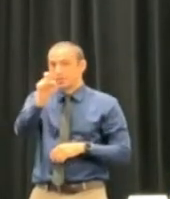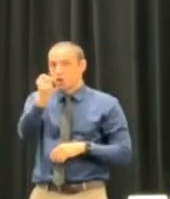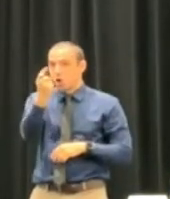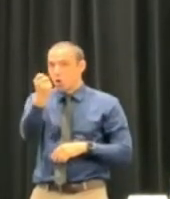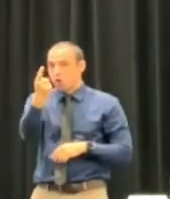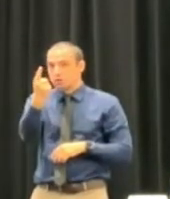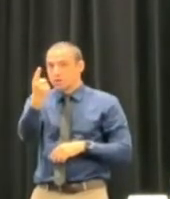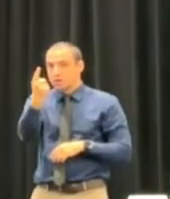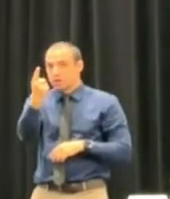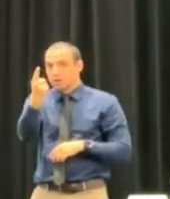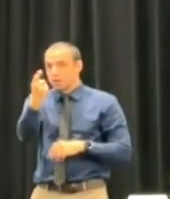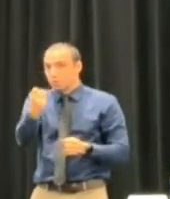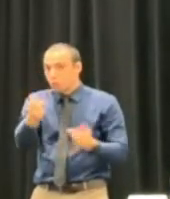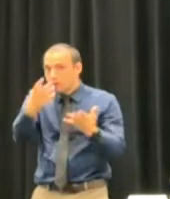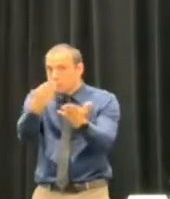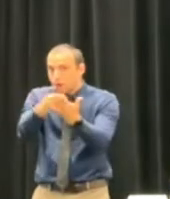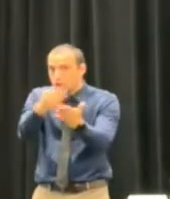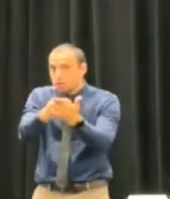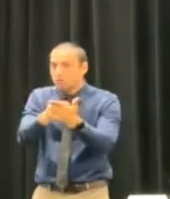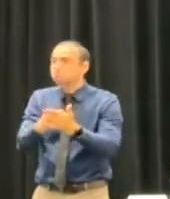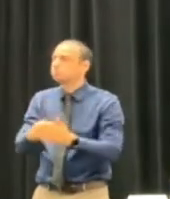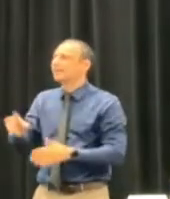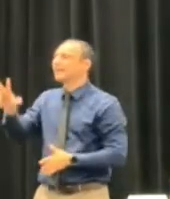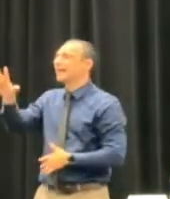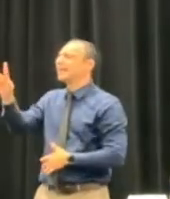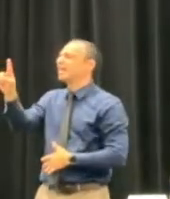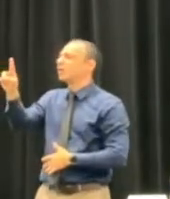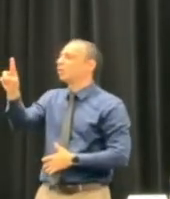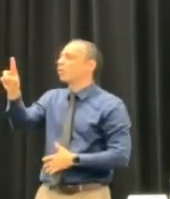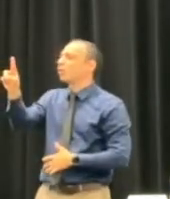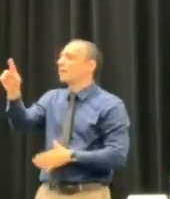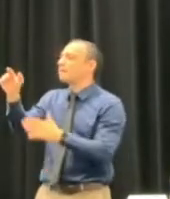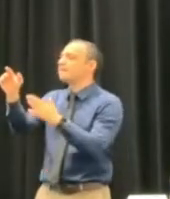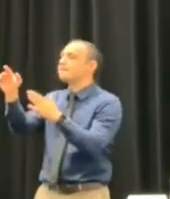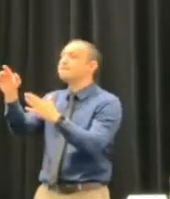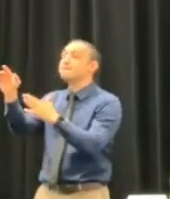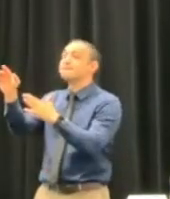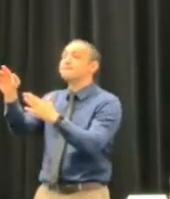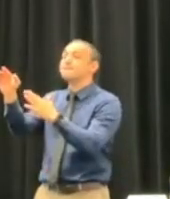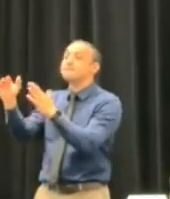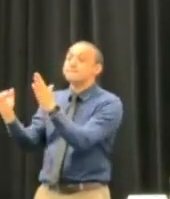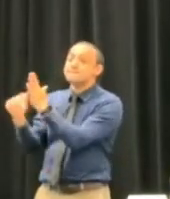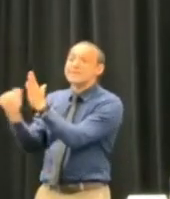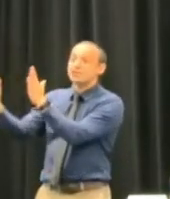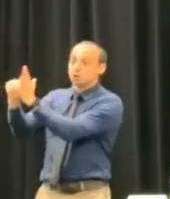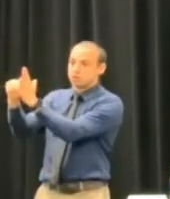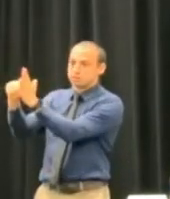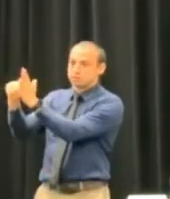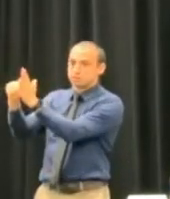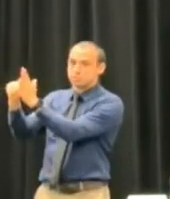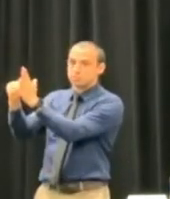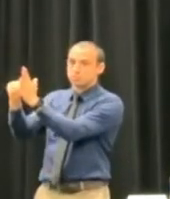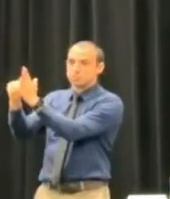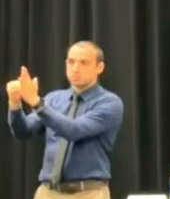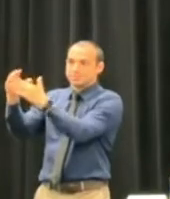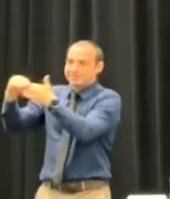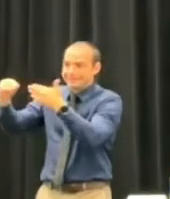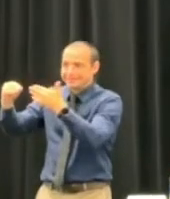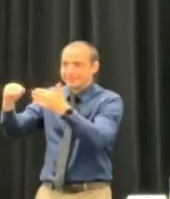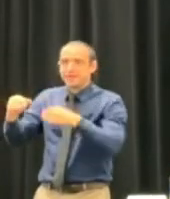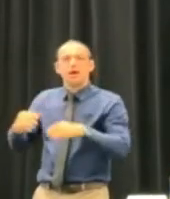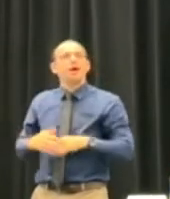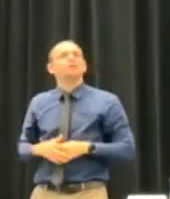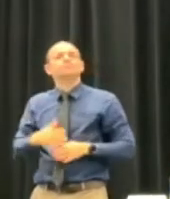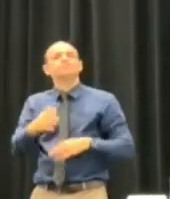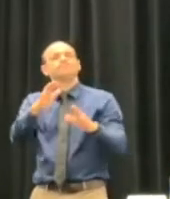32 millones ok no sé si los 31 millones no sé si lo discutieron